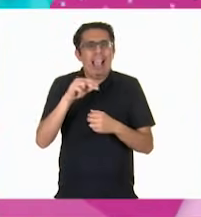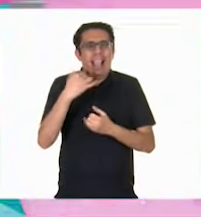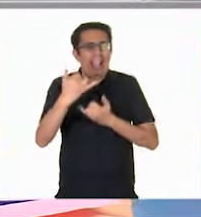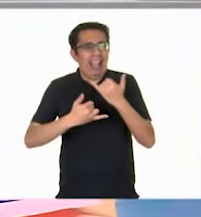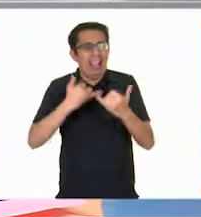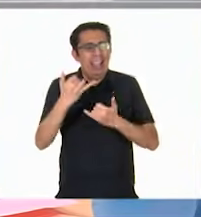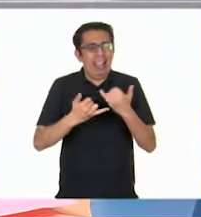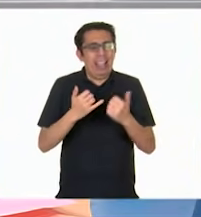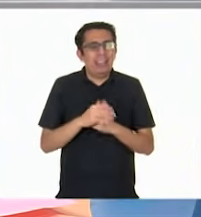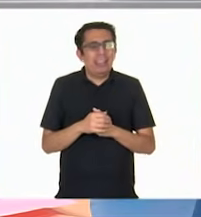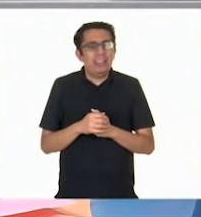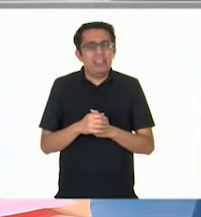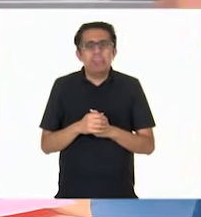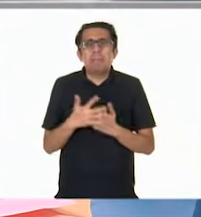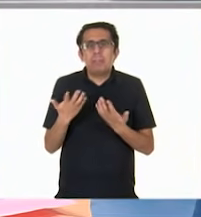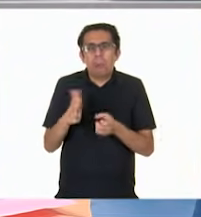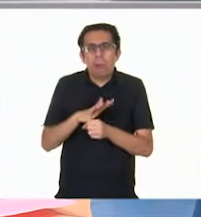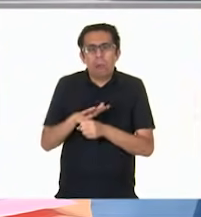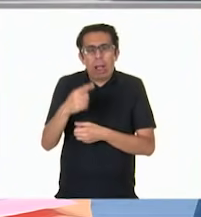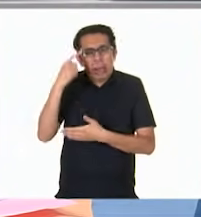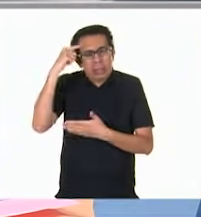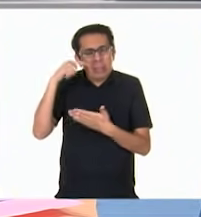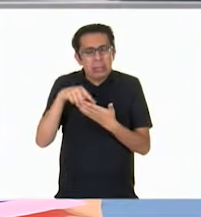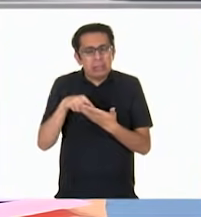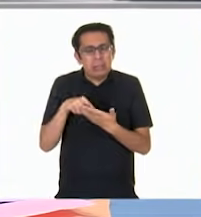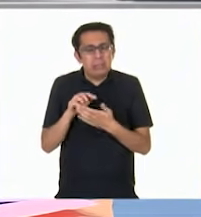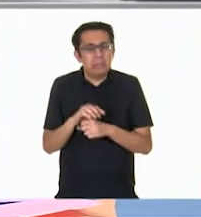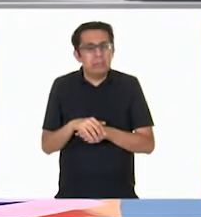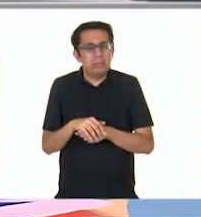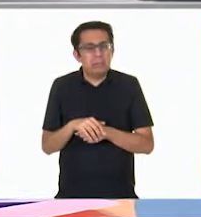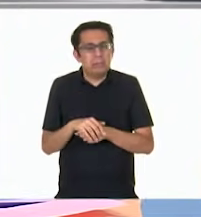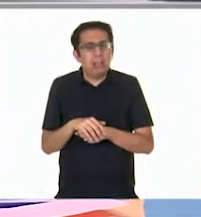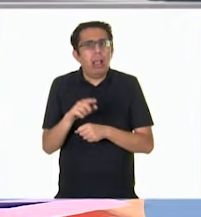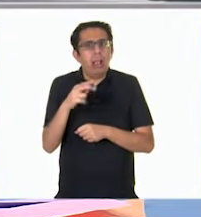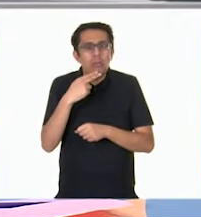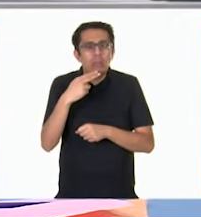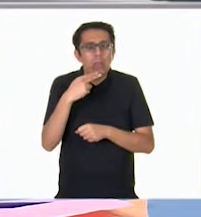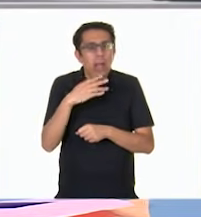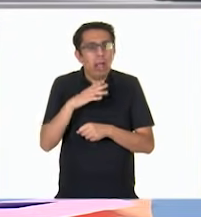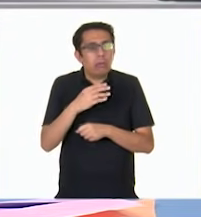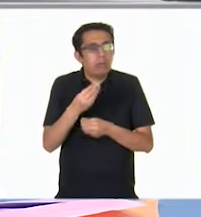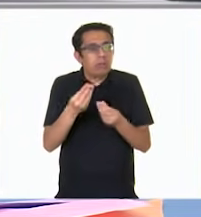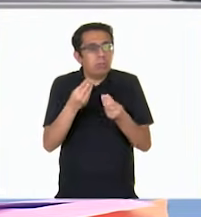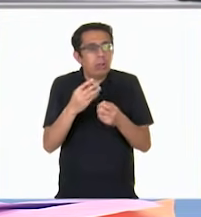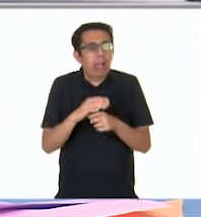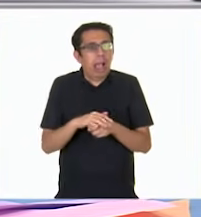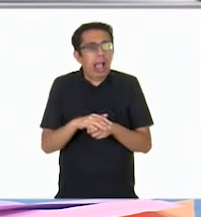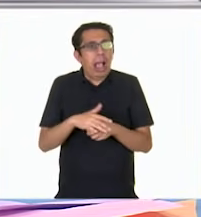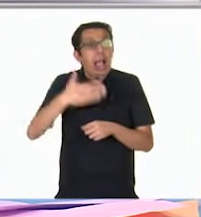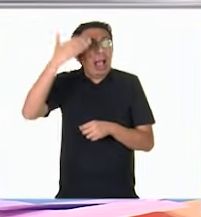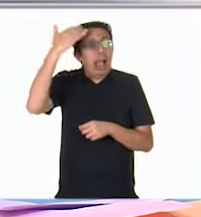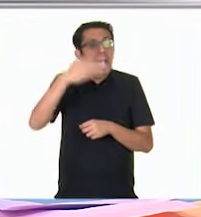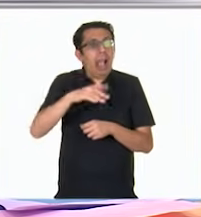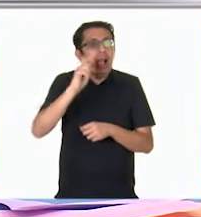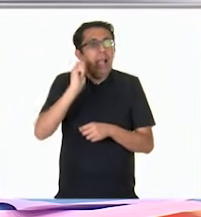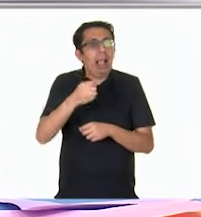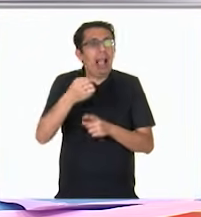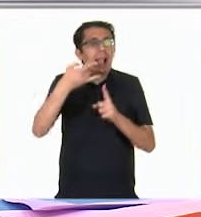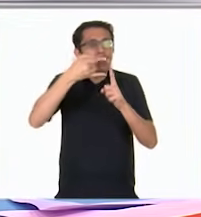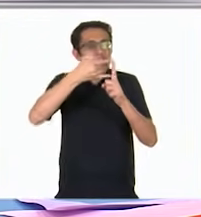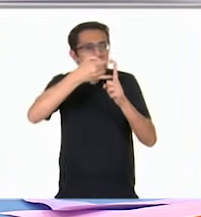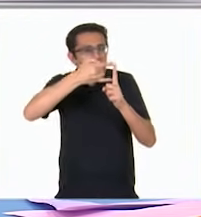Es un rectángulo, ¿verdad? Sí. Es fácil porque le hemos usado mucho. ¿Sí? Sí. Entonces es un